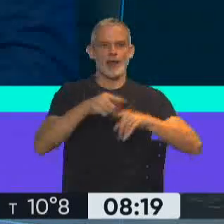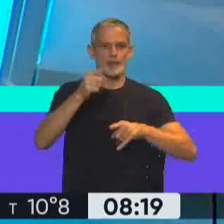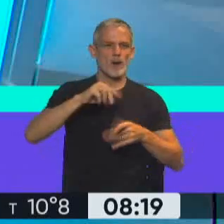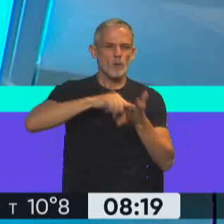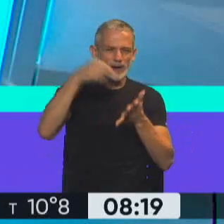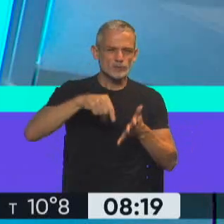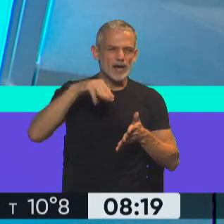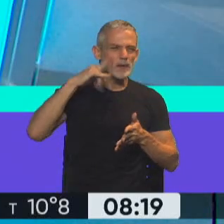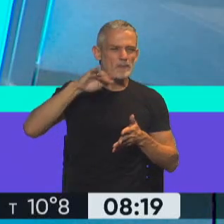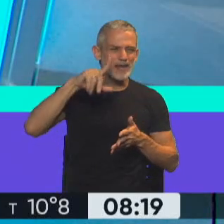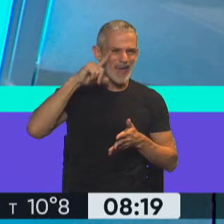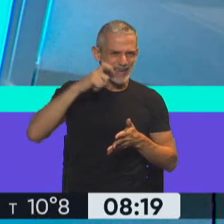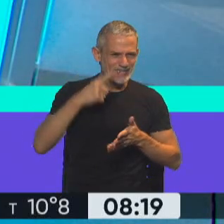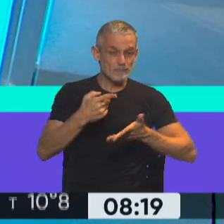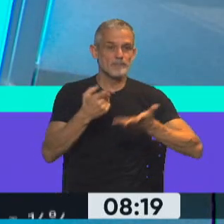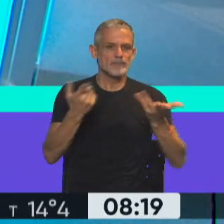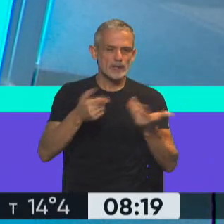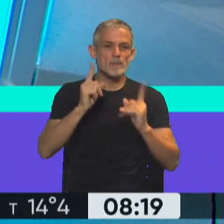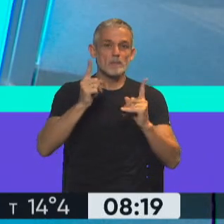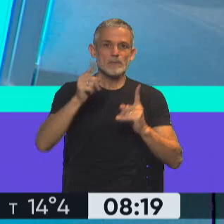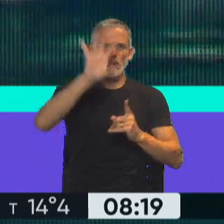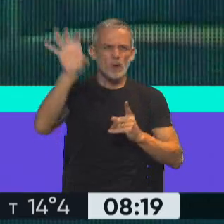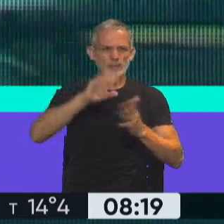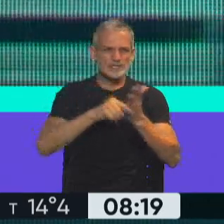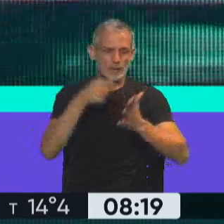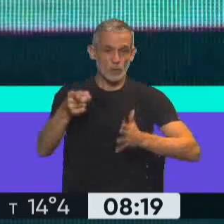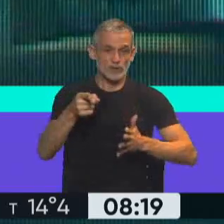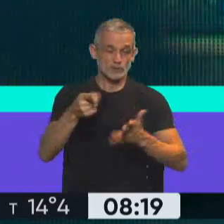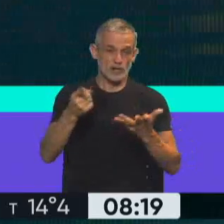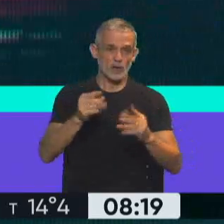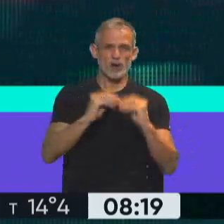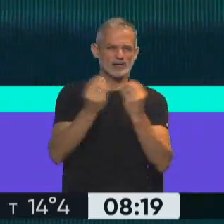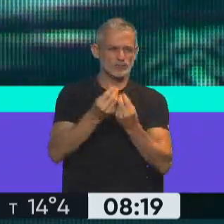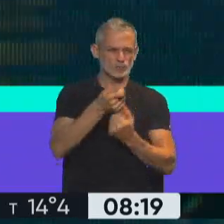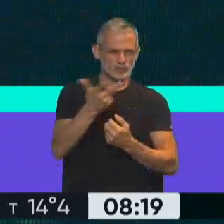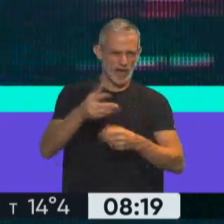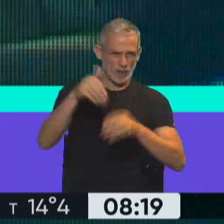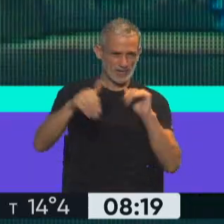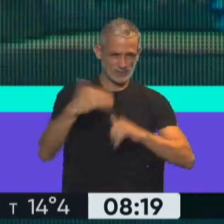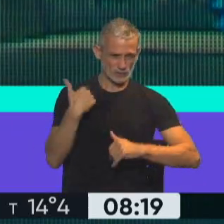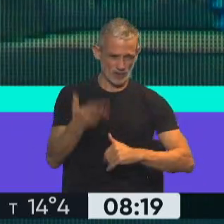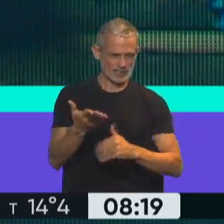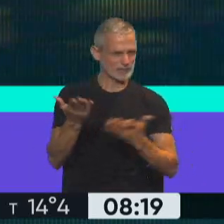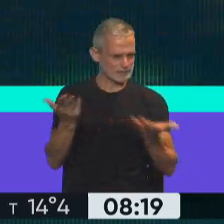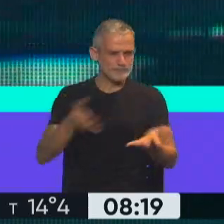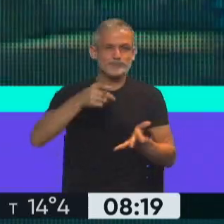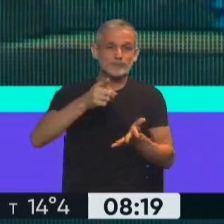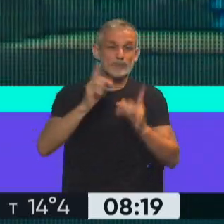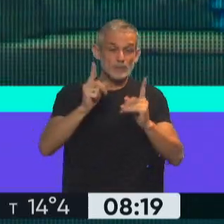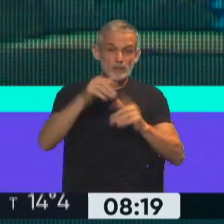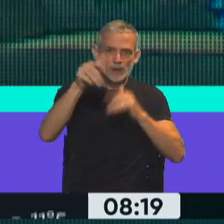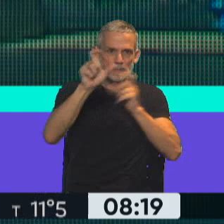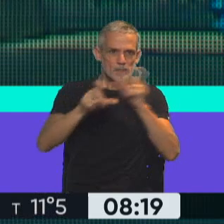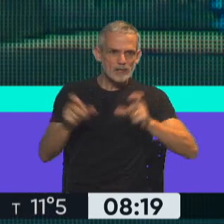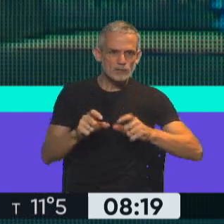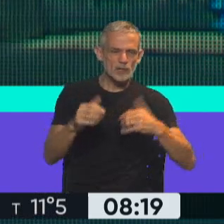Buenos Aires, no en el interior, y lo mismo ocurre en la provincia de Buenos Aires con este resultado electoral. Ahora, el mismo electorado